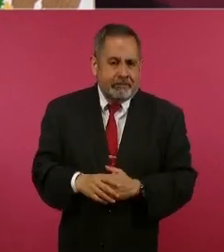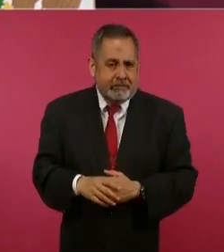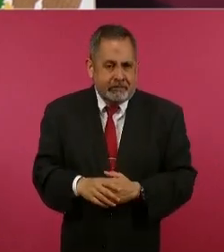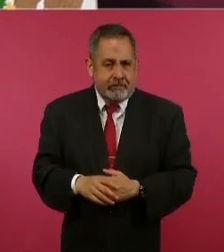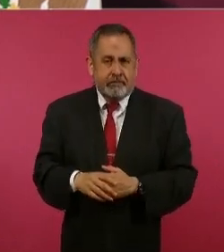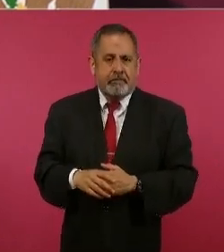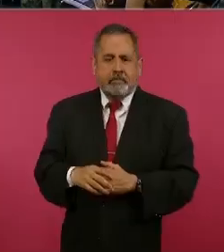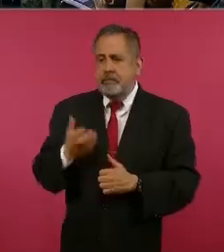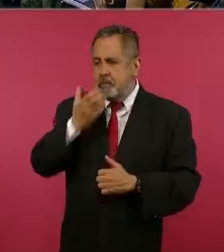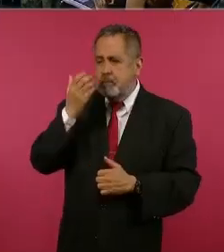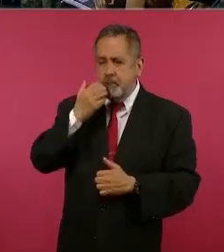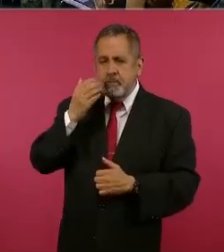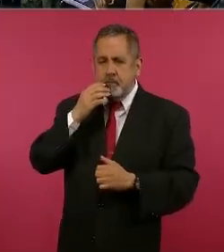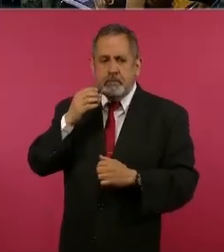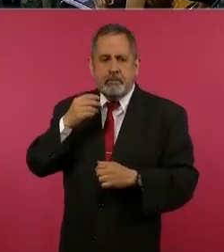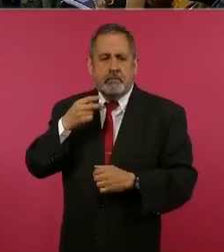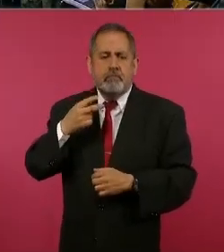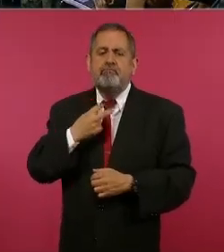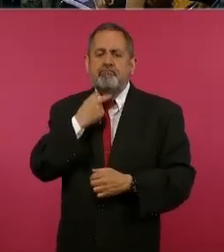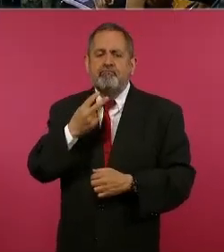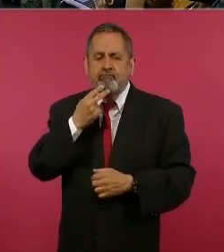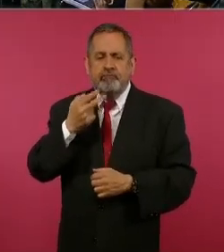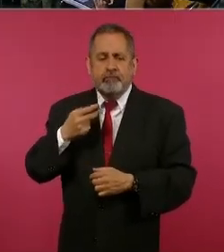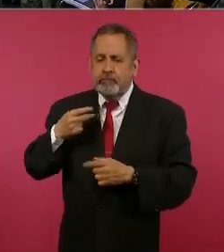transmisiones orales,